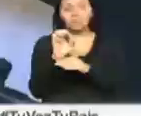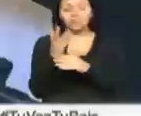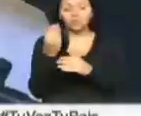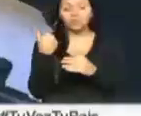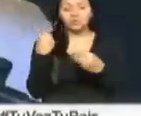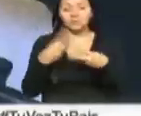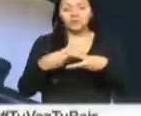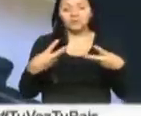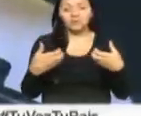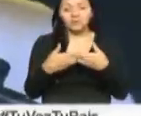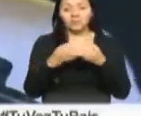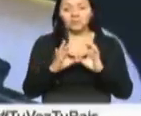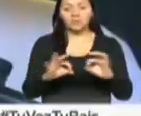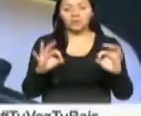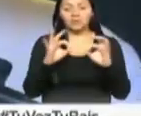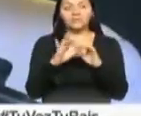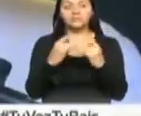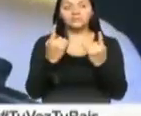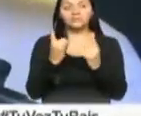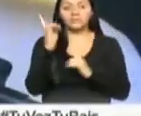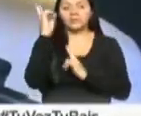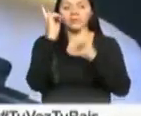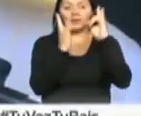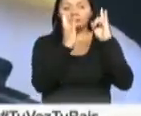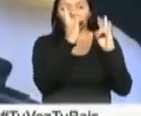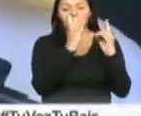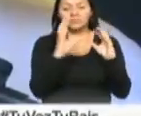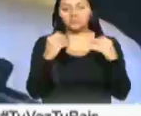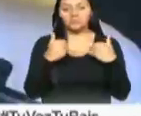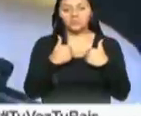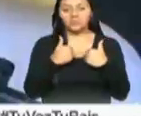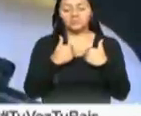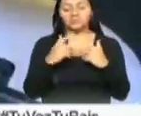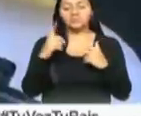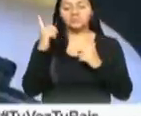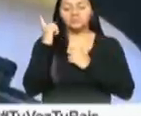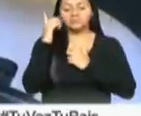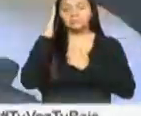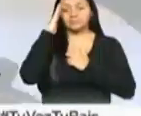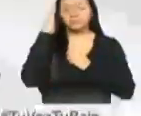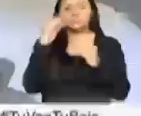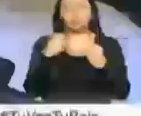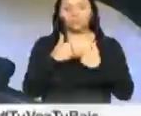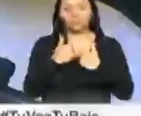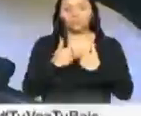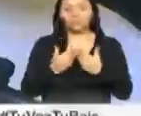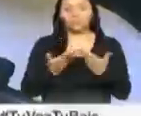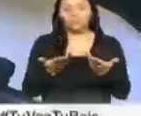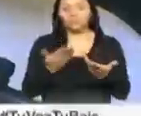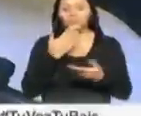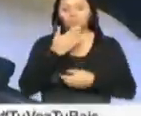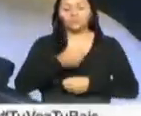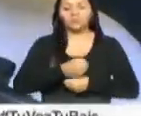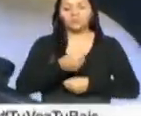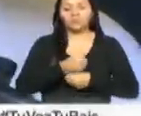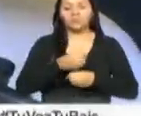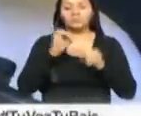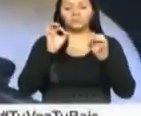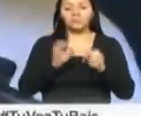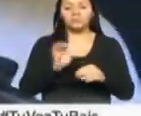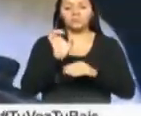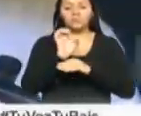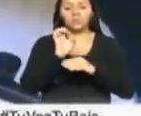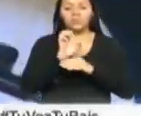aérea. Nuestros radares no operaban, nuestra Fuerza Aérea no disponía de medios para responder. Fuimos invadidos, nuestra soberanía